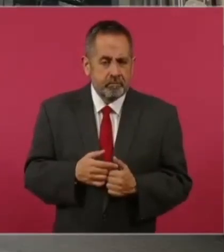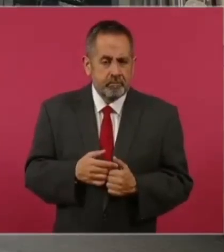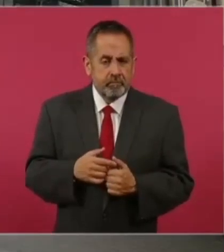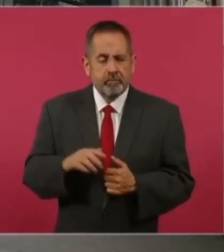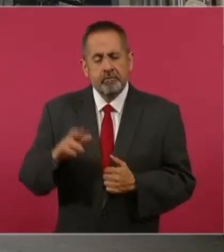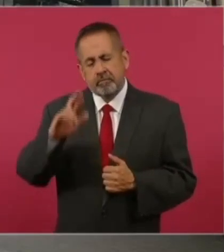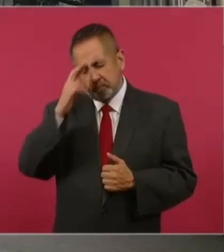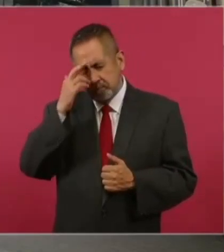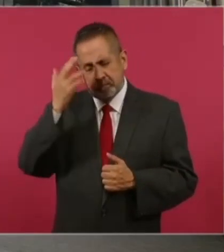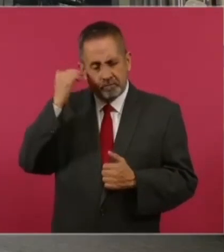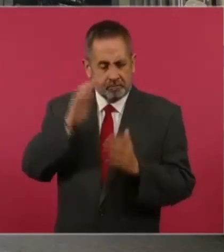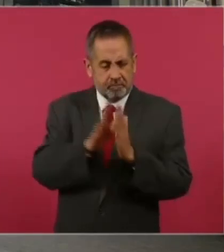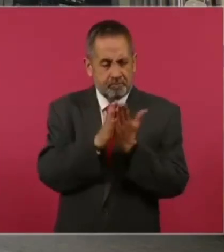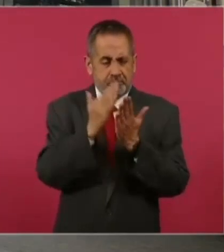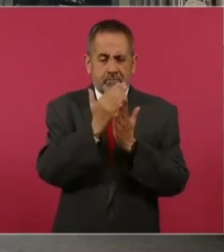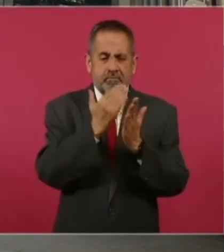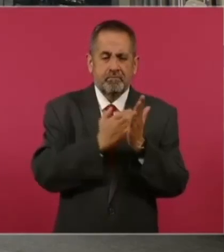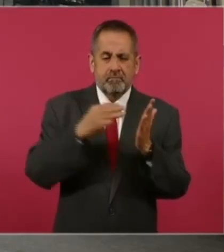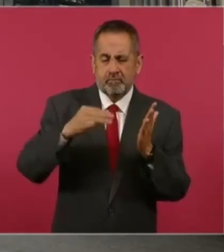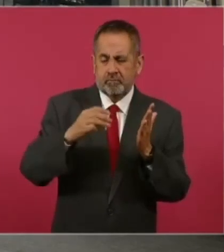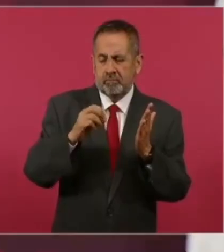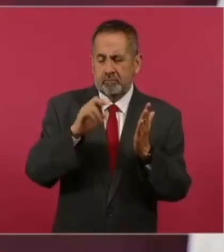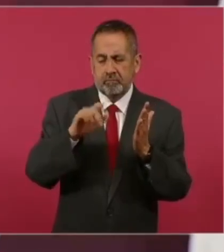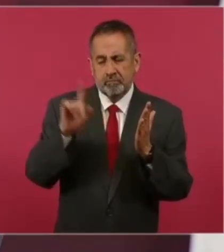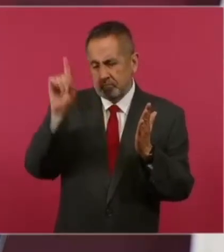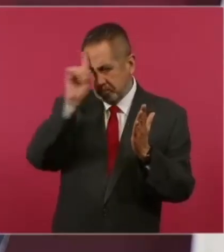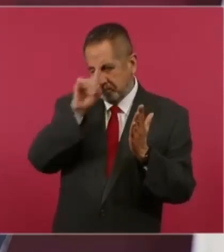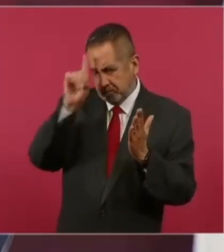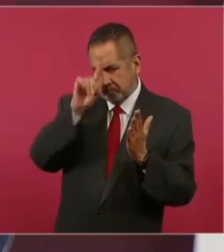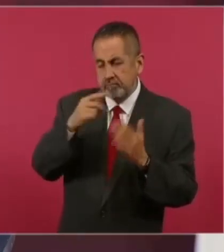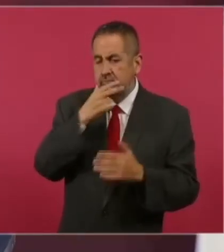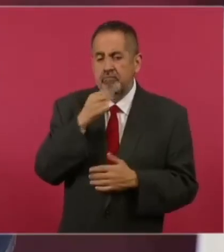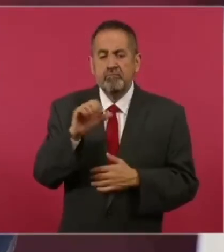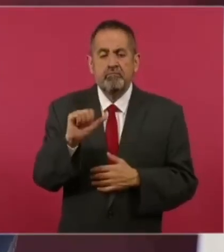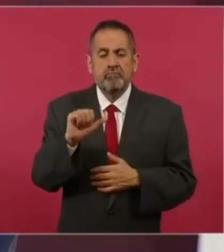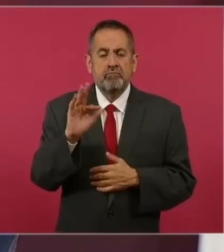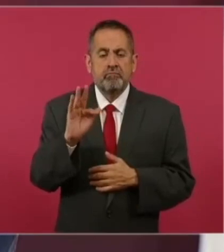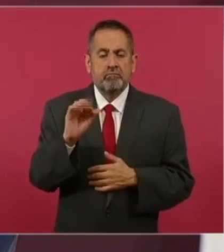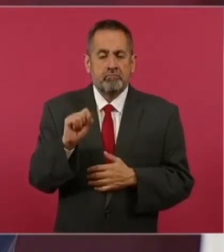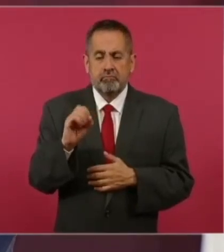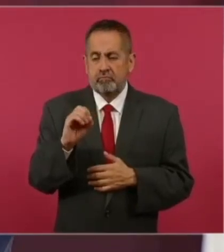aconsejaba en la cartilla moral Alfonso Reyes,